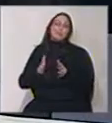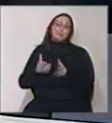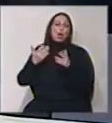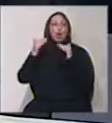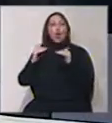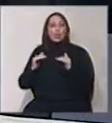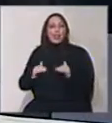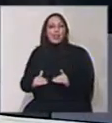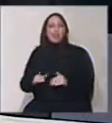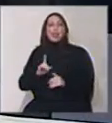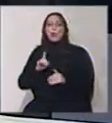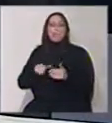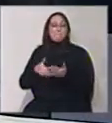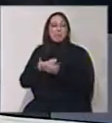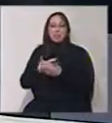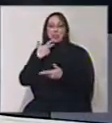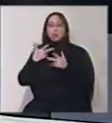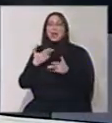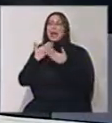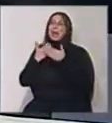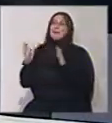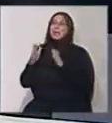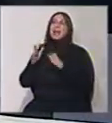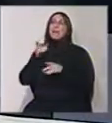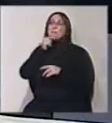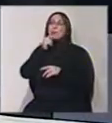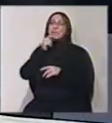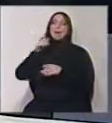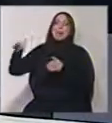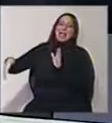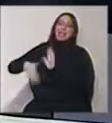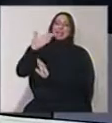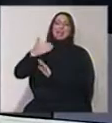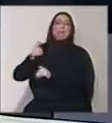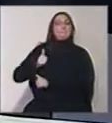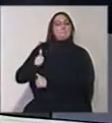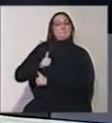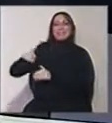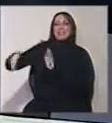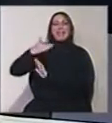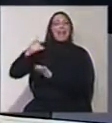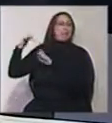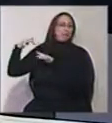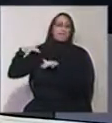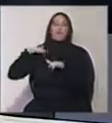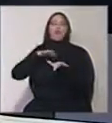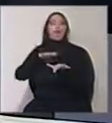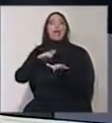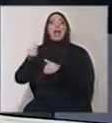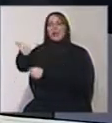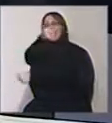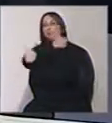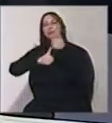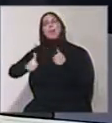hablando nosotros, no lo estamos planteando, de abrir las puertas de los cuarteles para que los militares salgan de una forma indiscriminada a sustituir a la